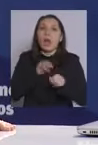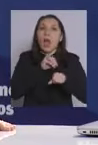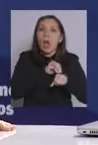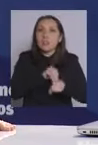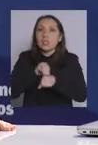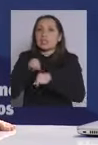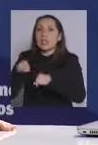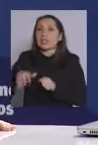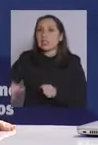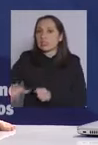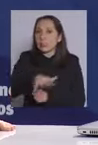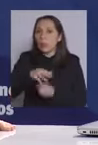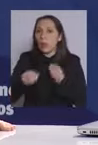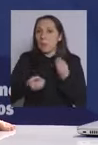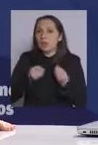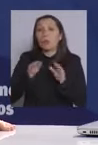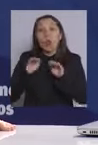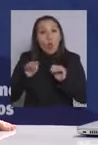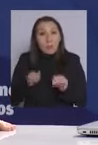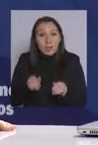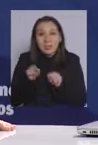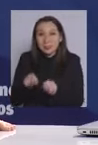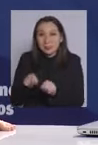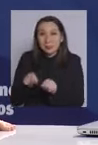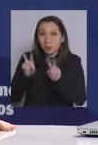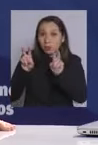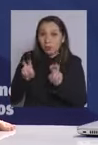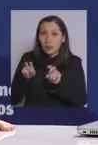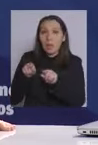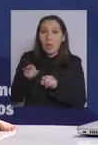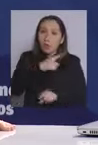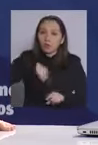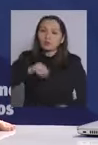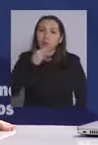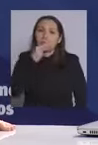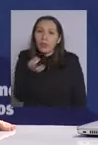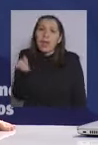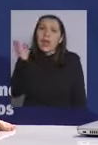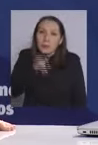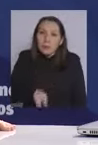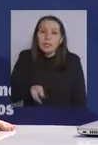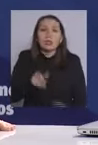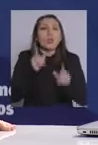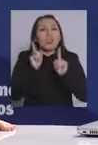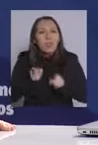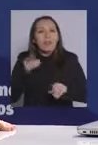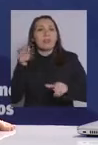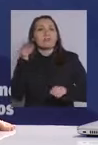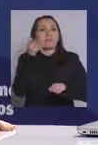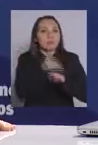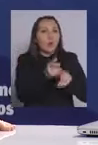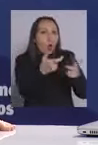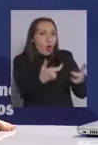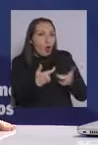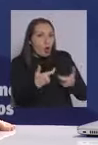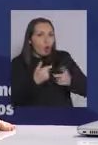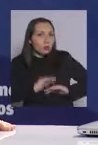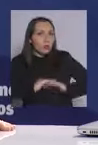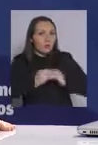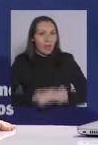alertado de esta situación y es por eso mismo que nosotros hemos insistido en el control del embarazo,